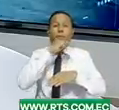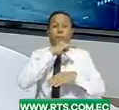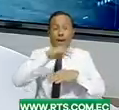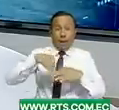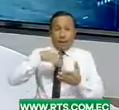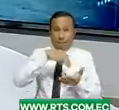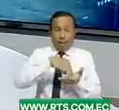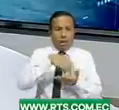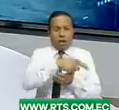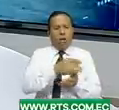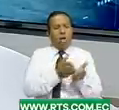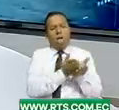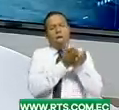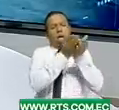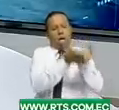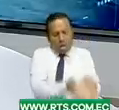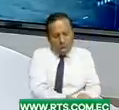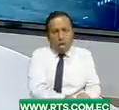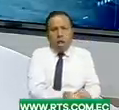cortes.